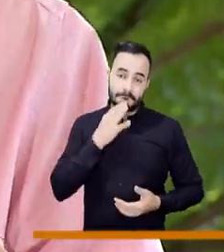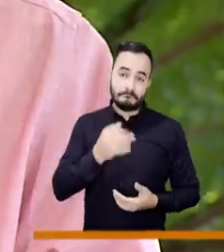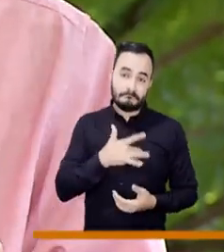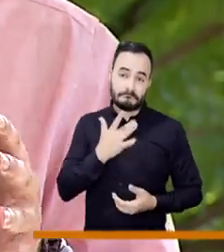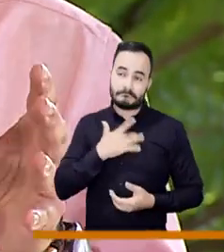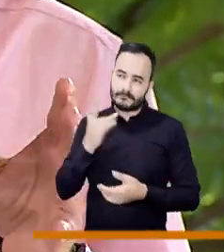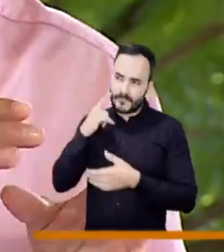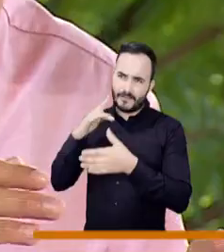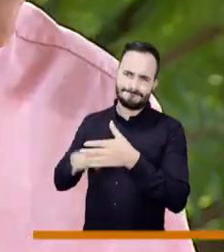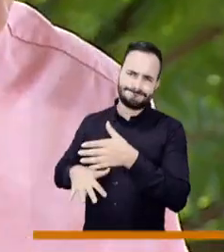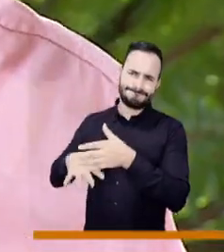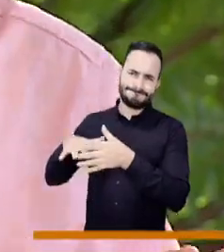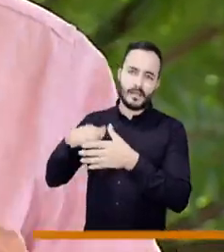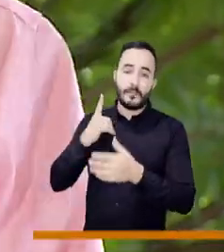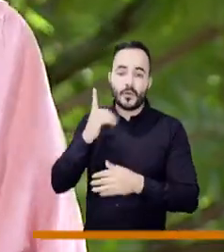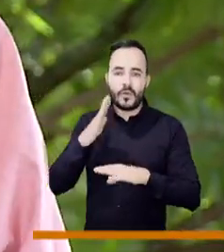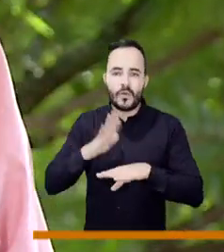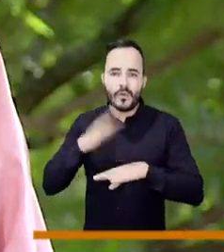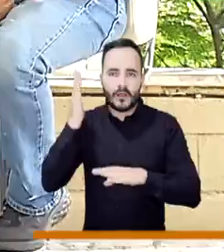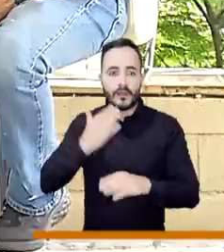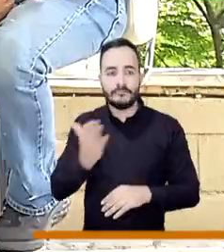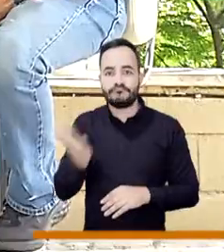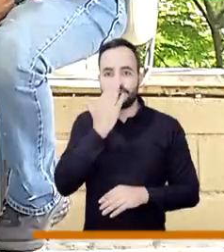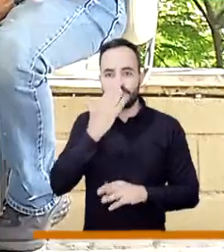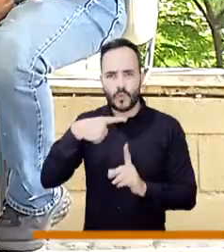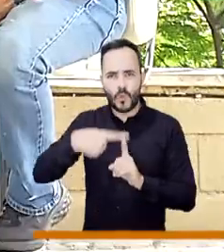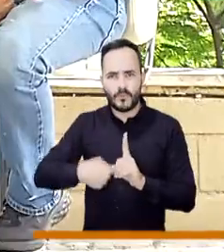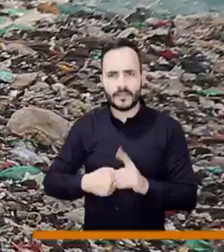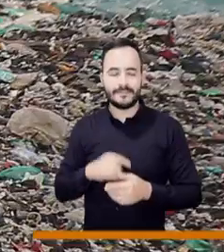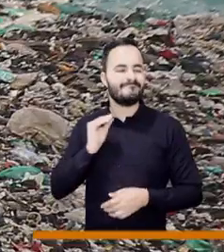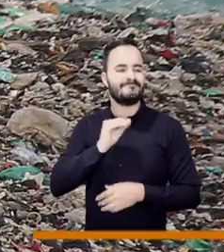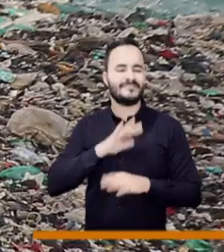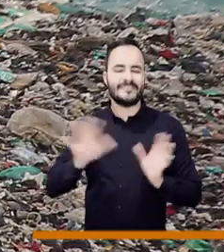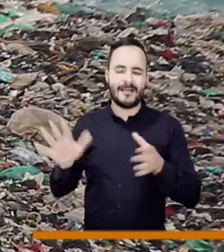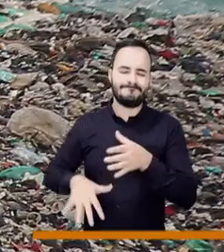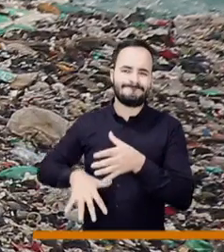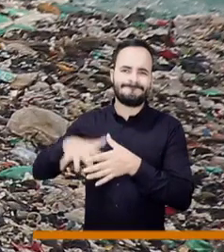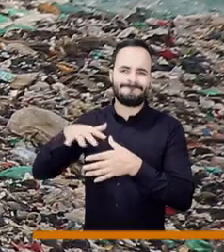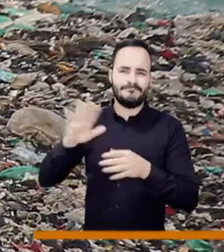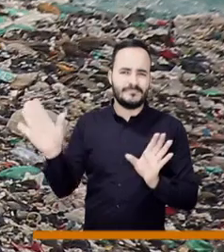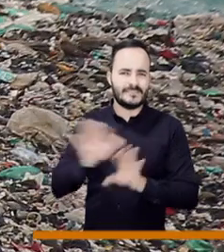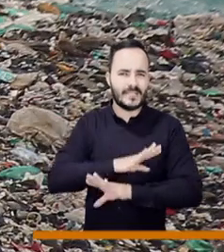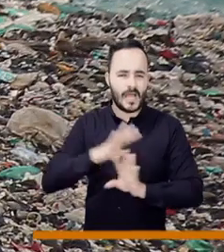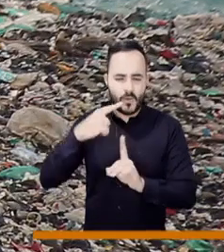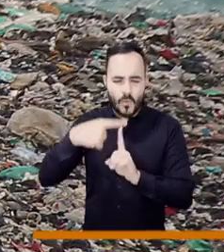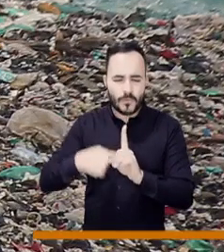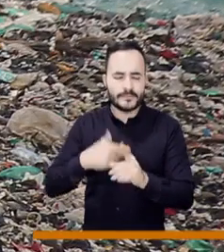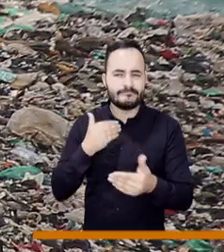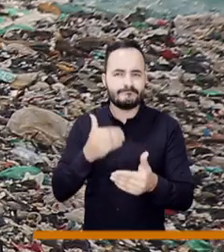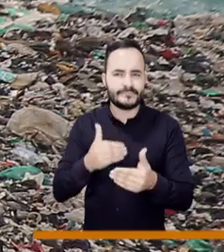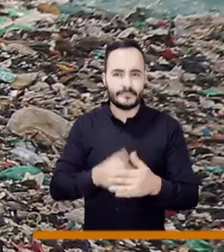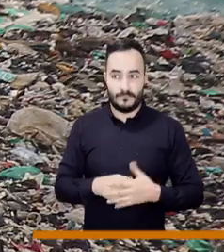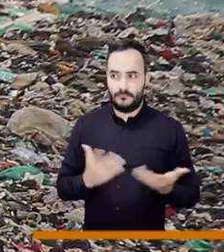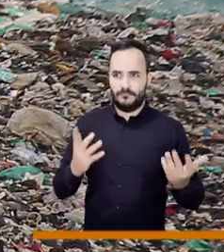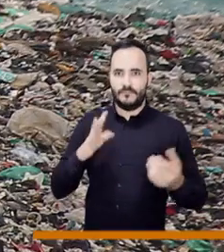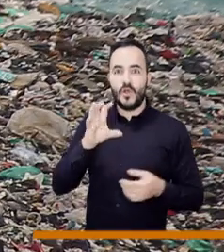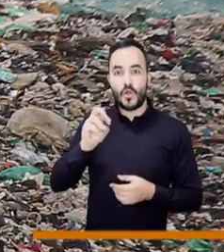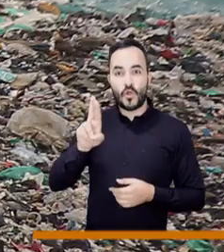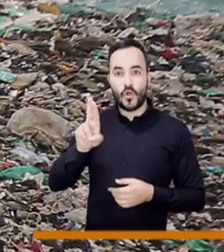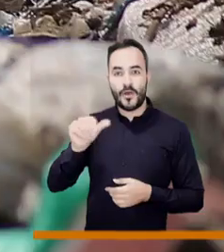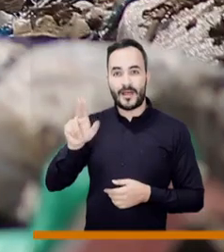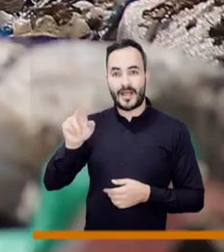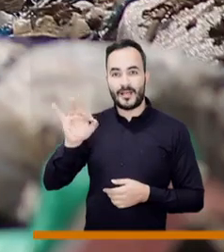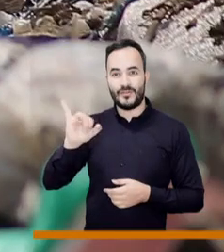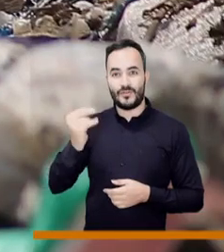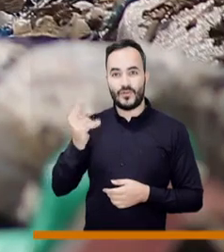nos avisan con un mes de anticipación que está colapsado. Ya se ha pronunciado con Antioquia, dijo, no cabe